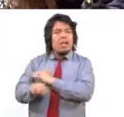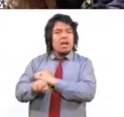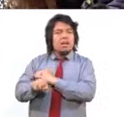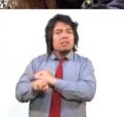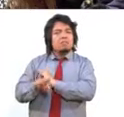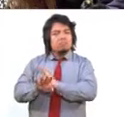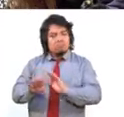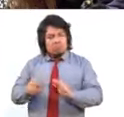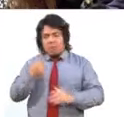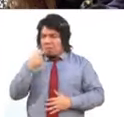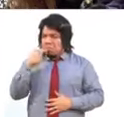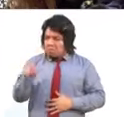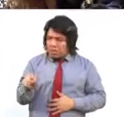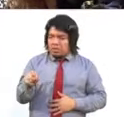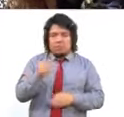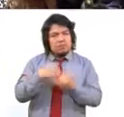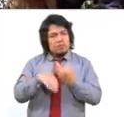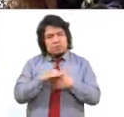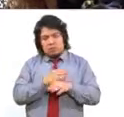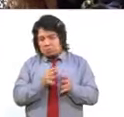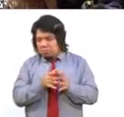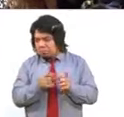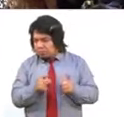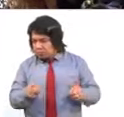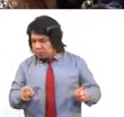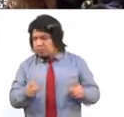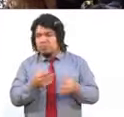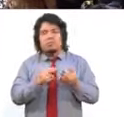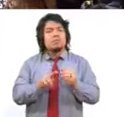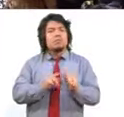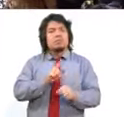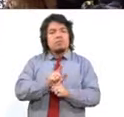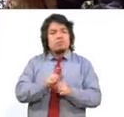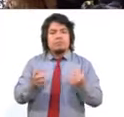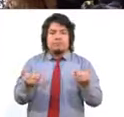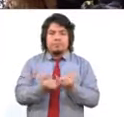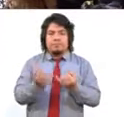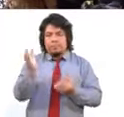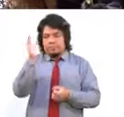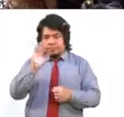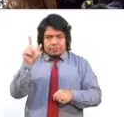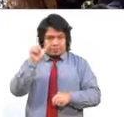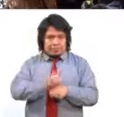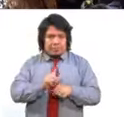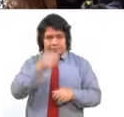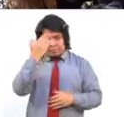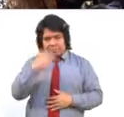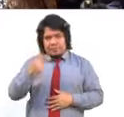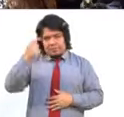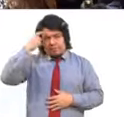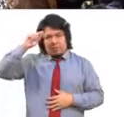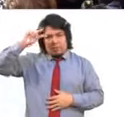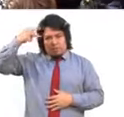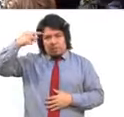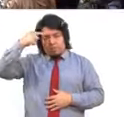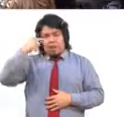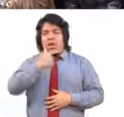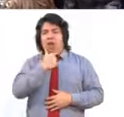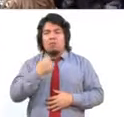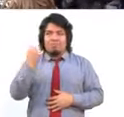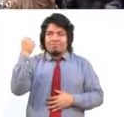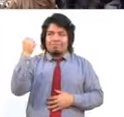que se desarrolle todo lo que se tiene que desarrollar, y al mismo tiempo pues el cambio cultural de fondo que tiene que haber en contra del machismo. Muchas